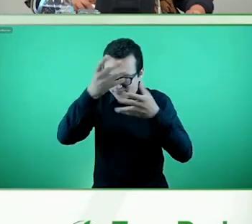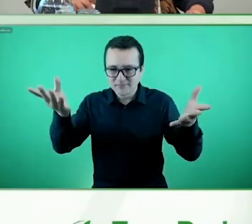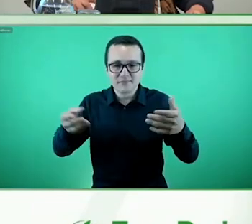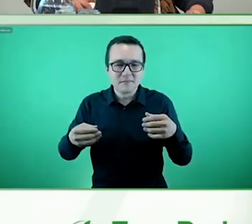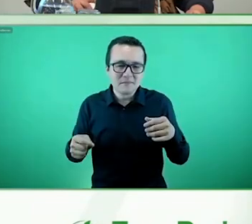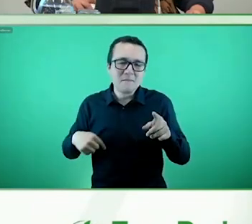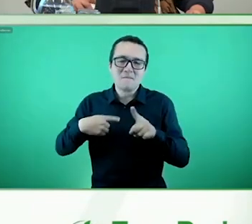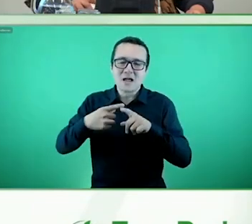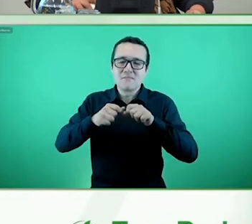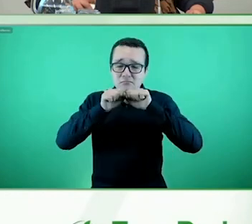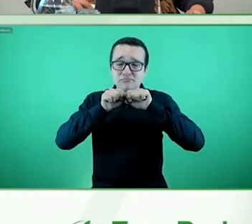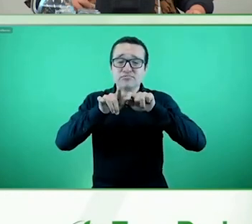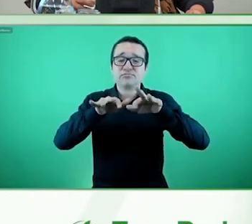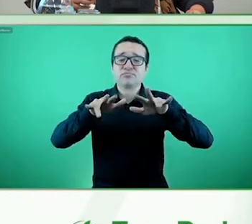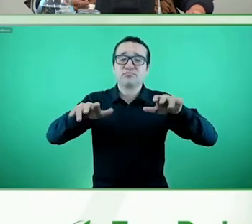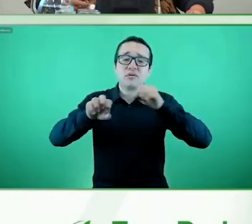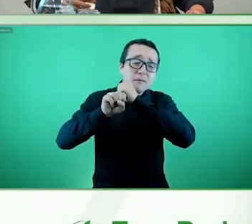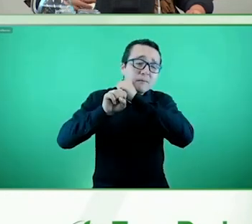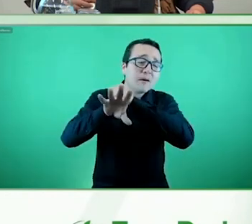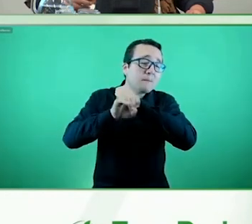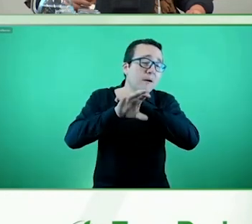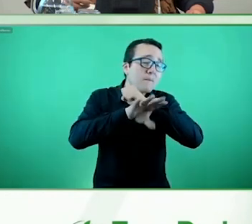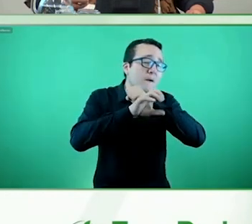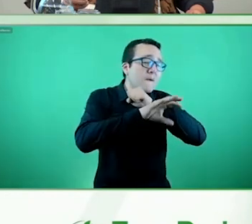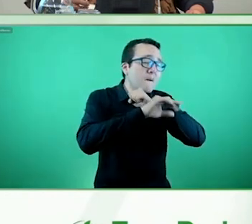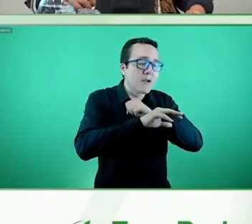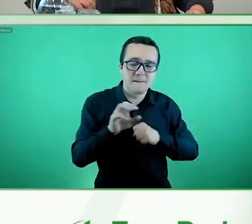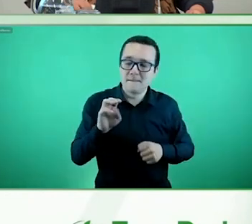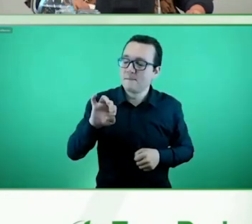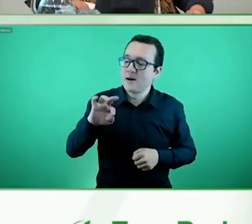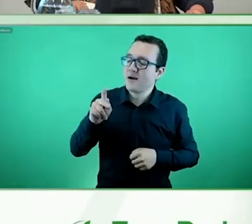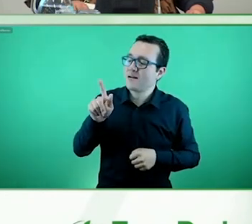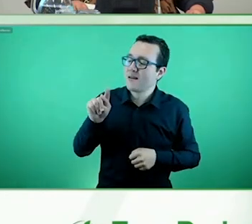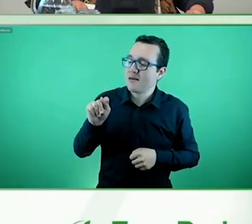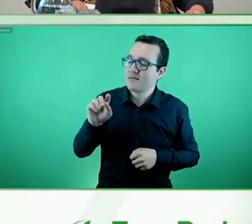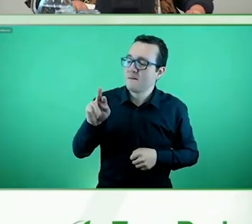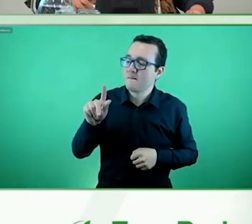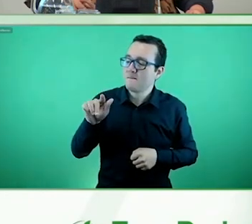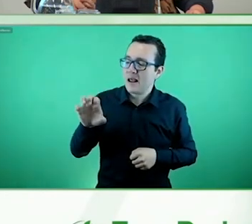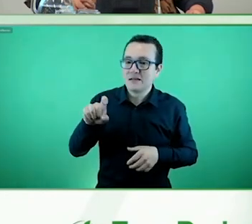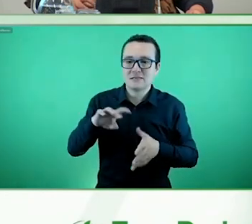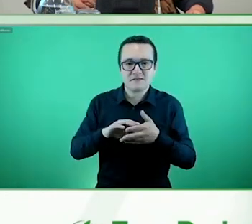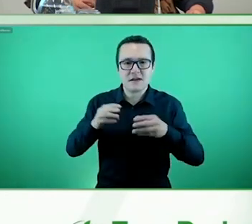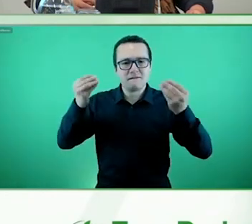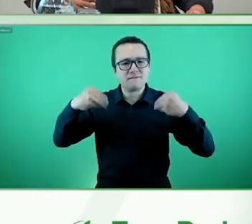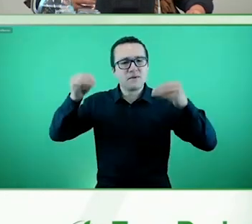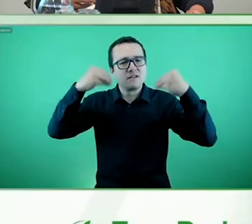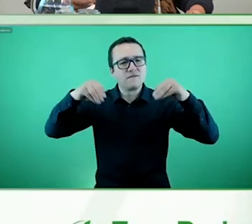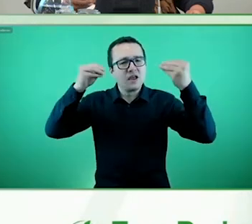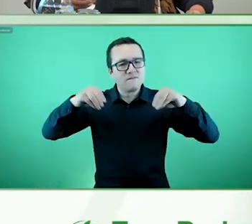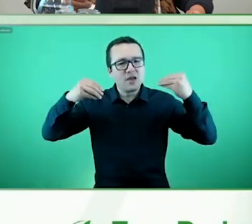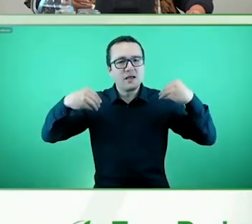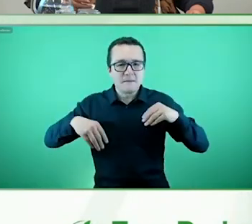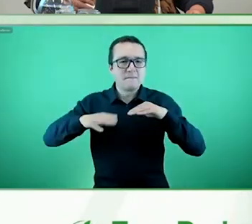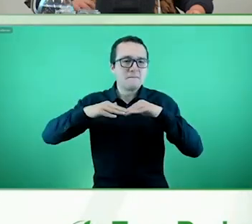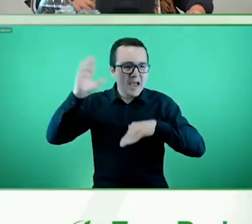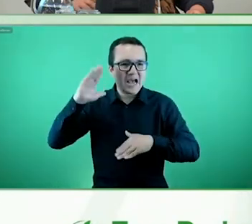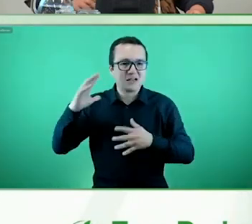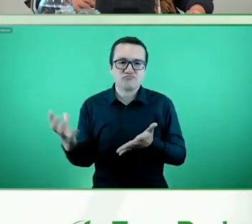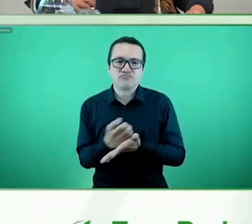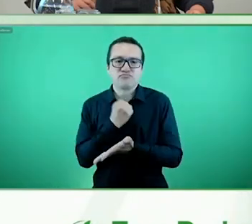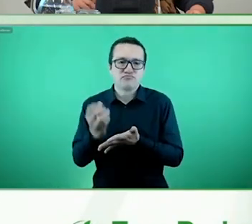avanzar más hacia las ventas corporativas que generan cierto mayor margen y poder darle